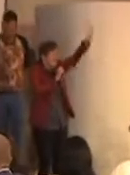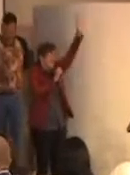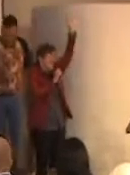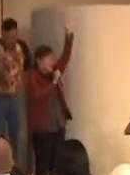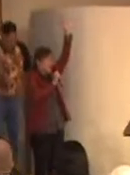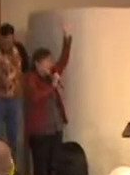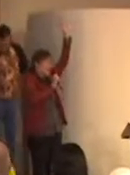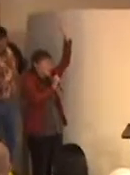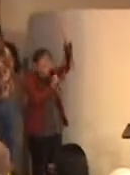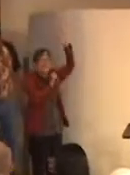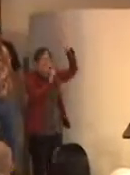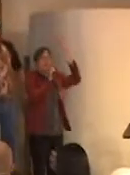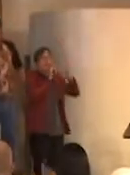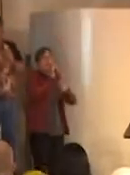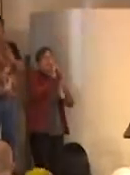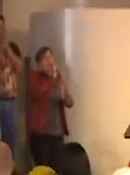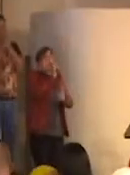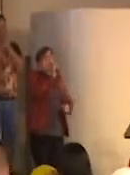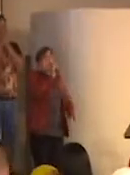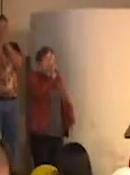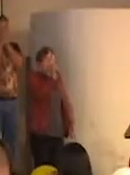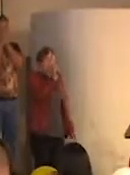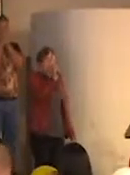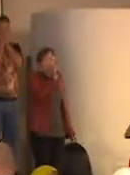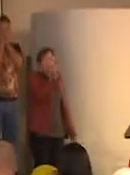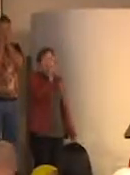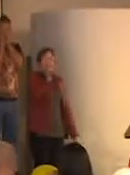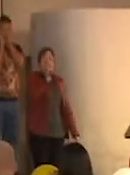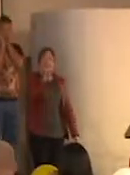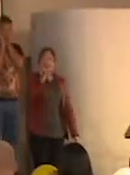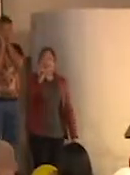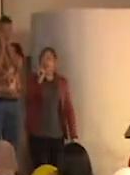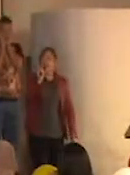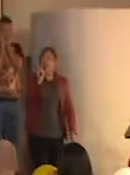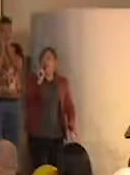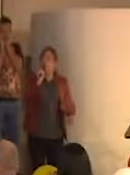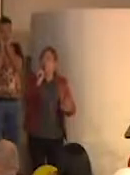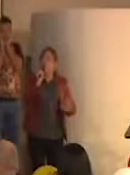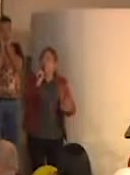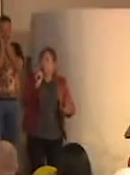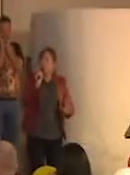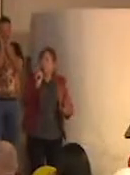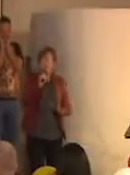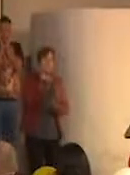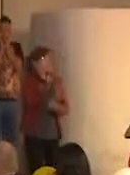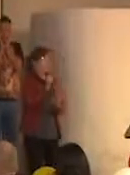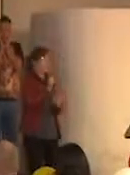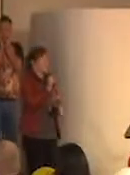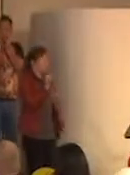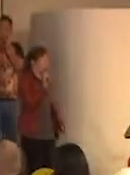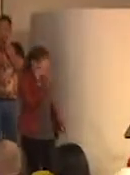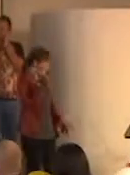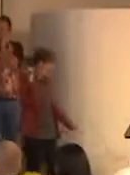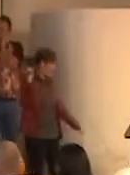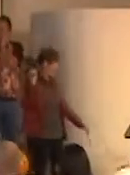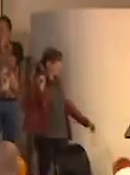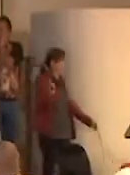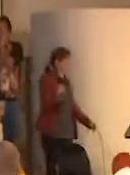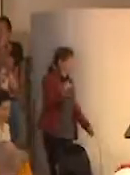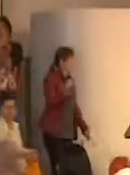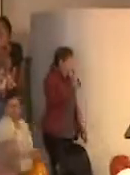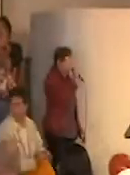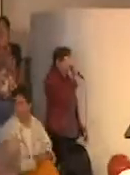esto de mí. Sóplela ya, que mejor dicho. Los que ya hicieron, ya la tienen lista, le vamos a hacer un nudito.